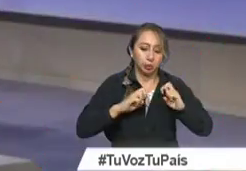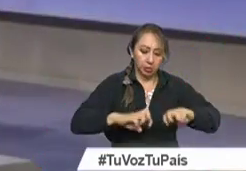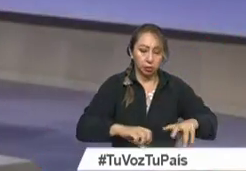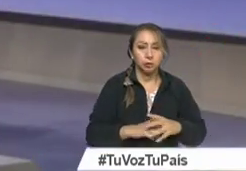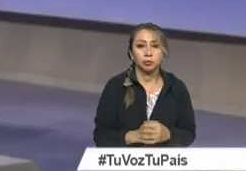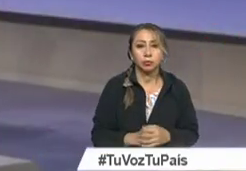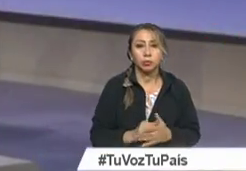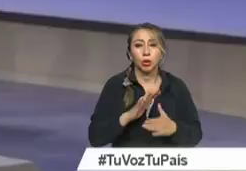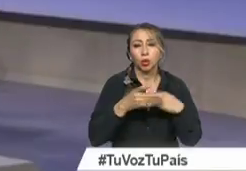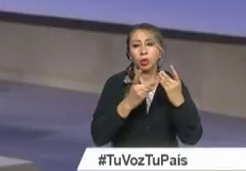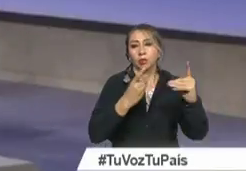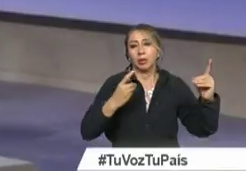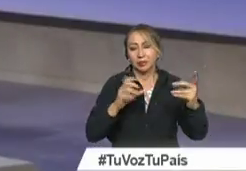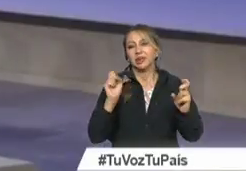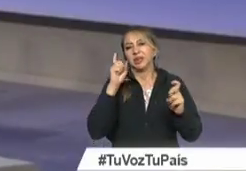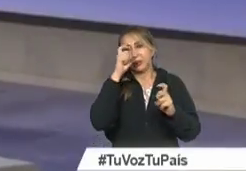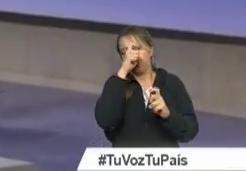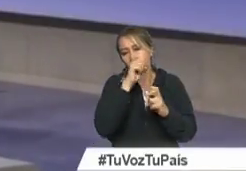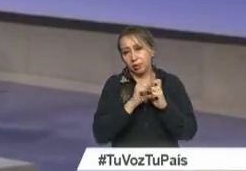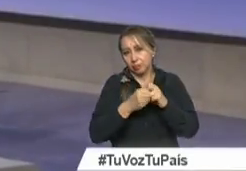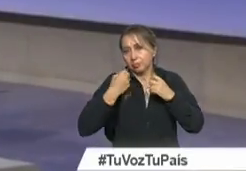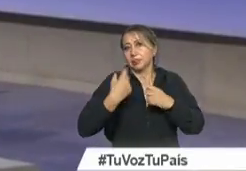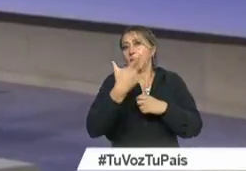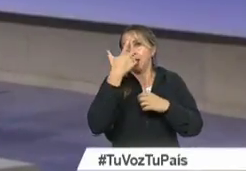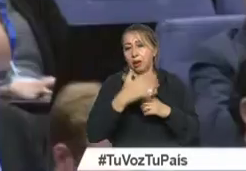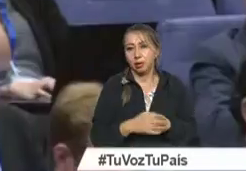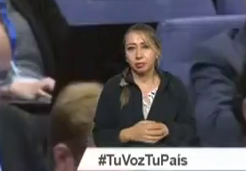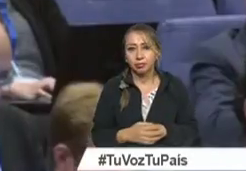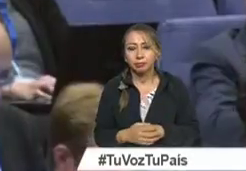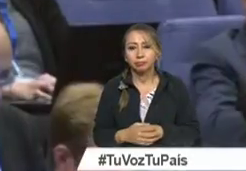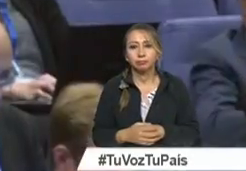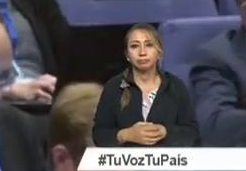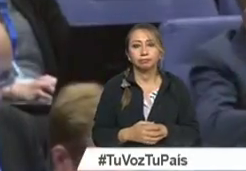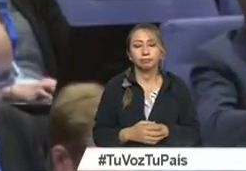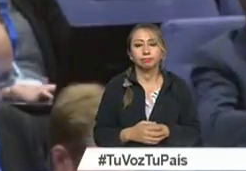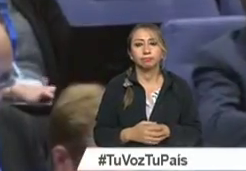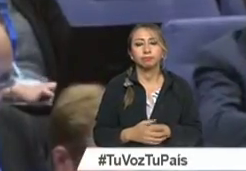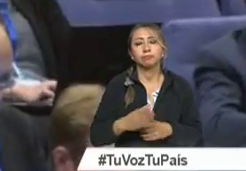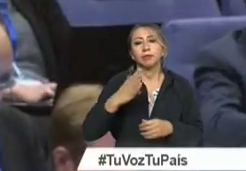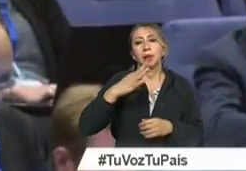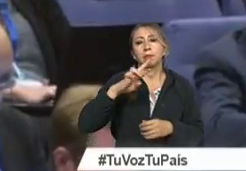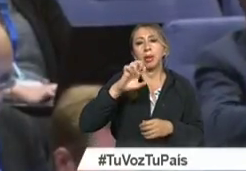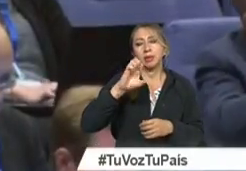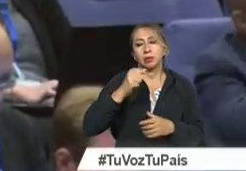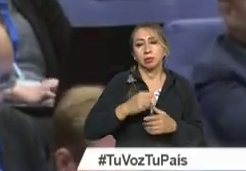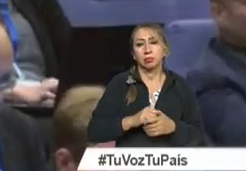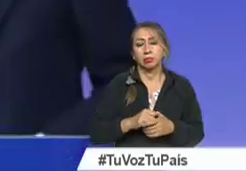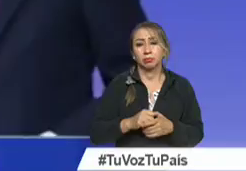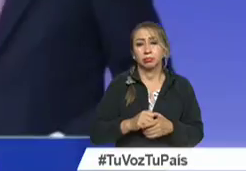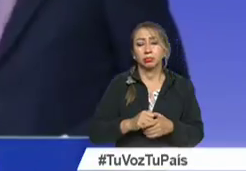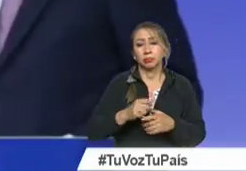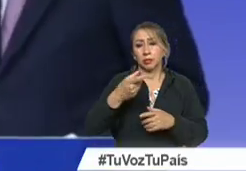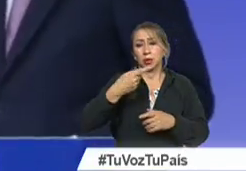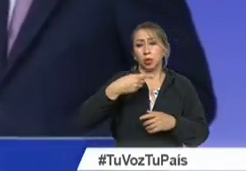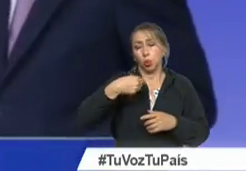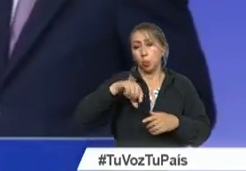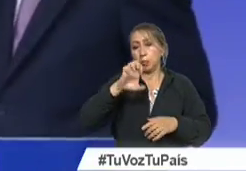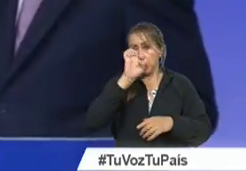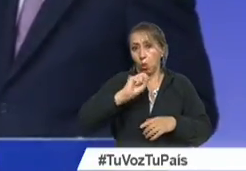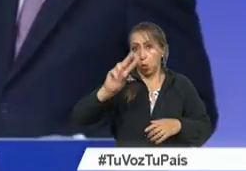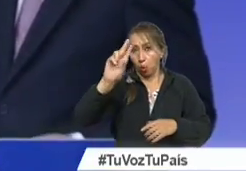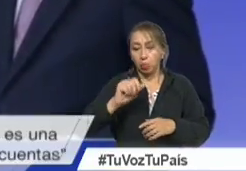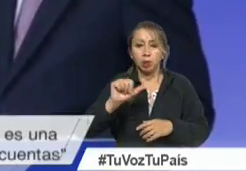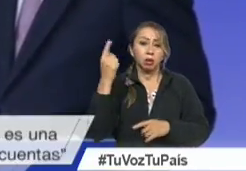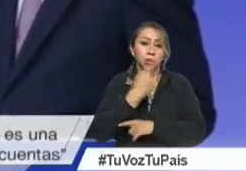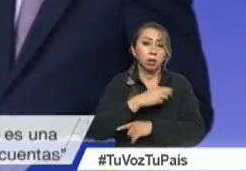todo divorcio es conflictivo y caro y el break shit no es una excepción el negociador europeo michel barnier ha advertido al